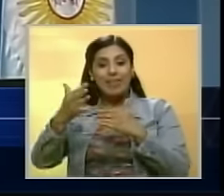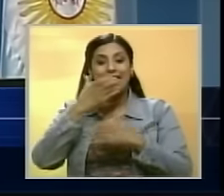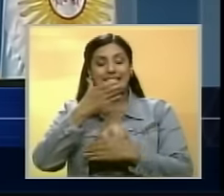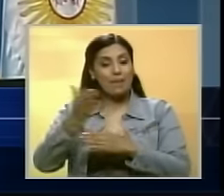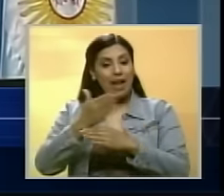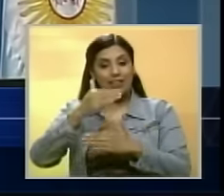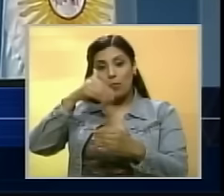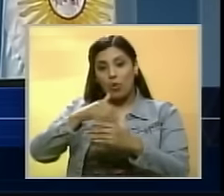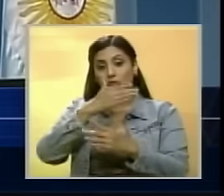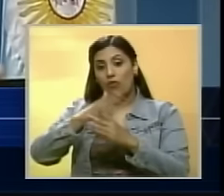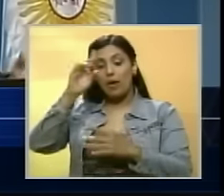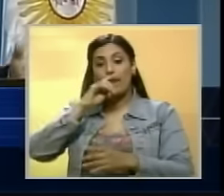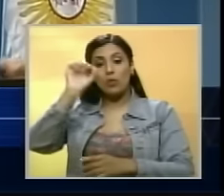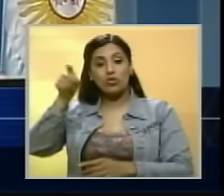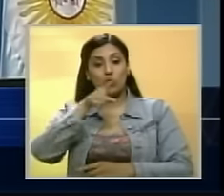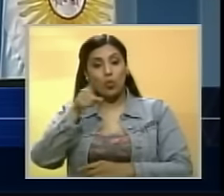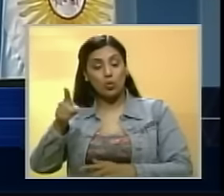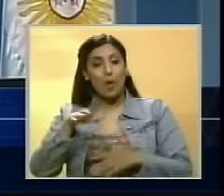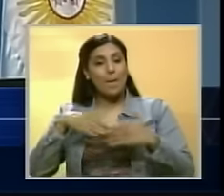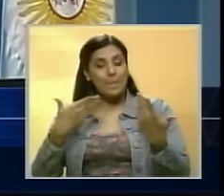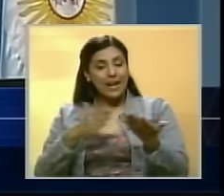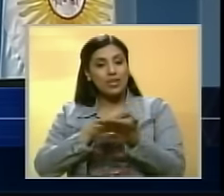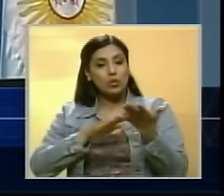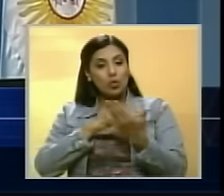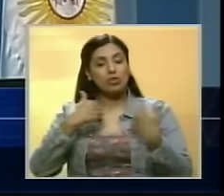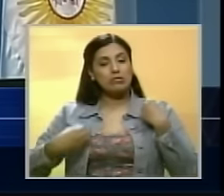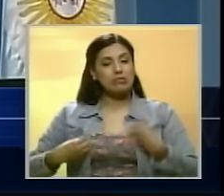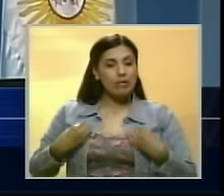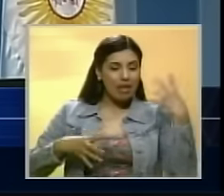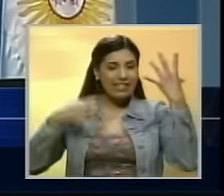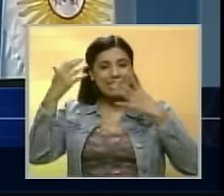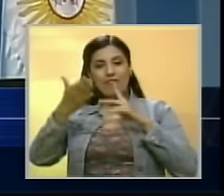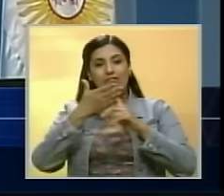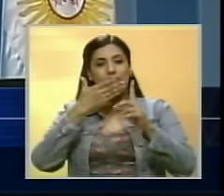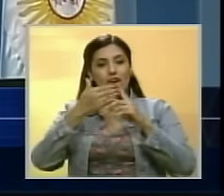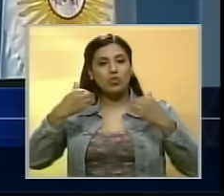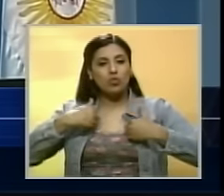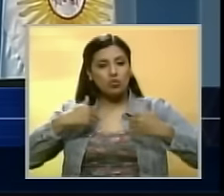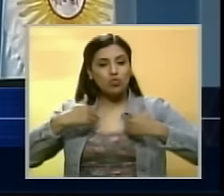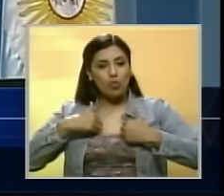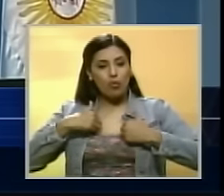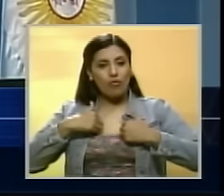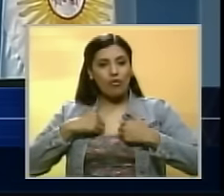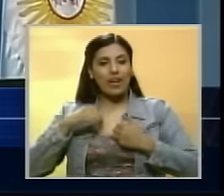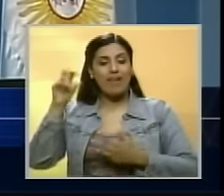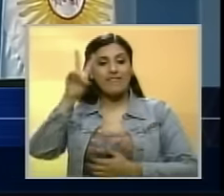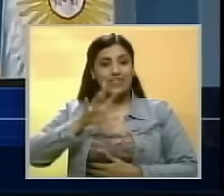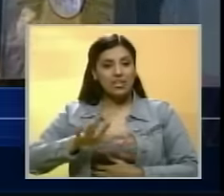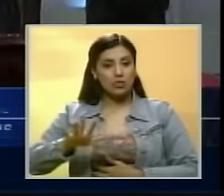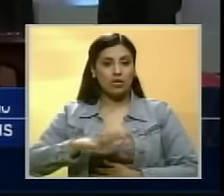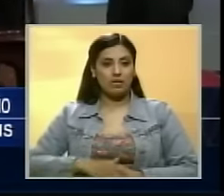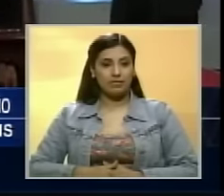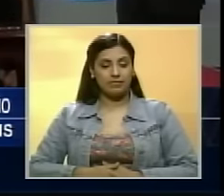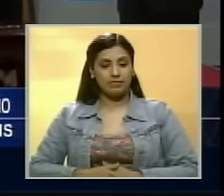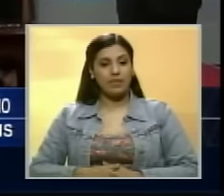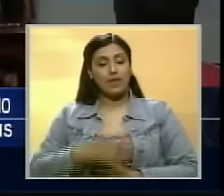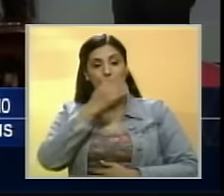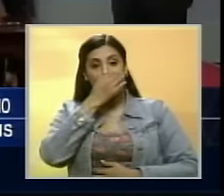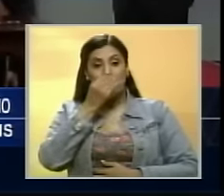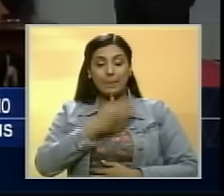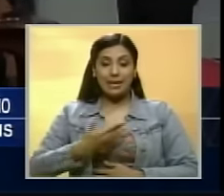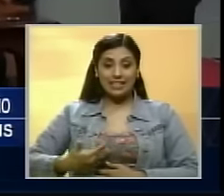que es lo que se necesita para salir de la situación de angustia y de violencia que se está viviendo en Venezuela el presidente